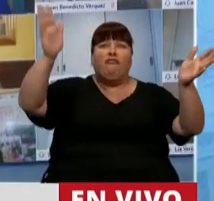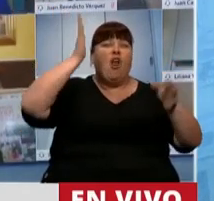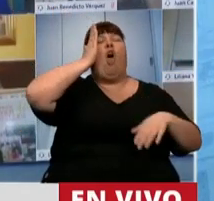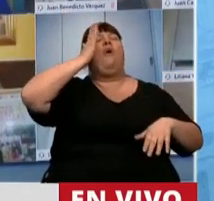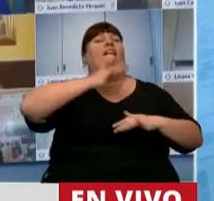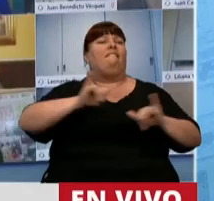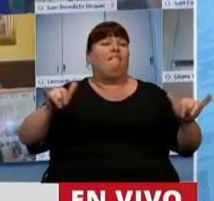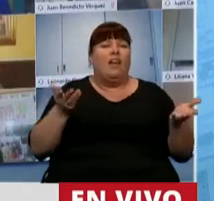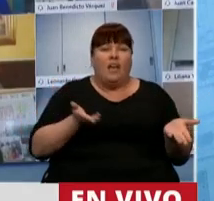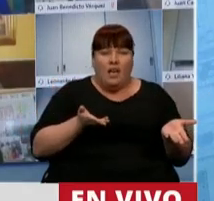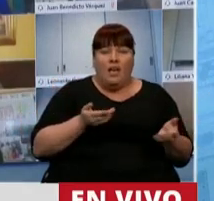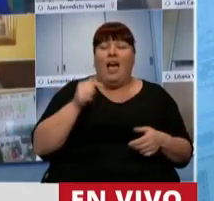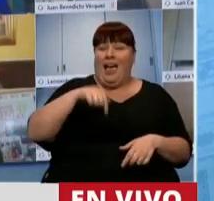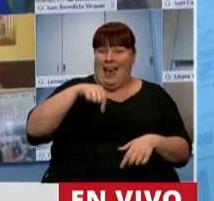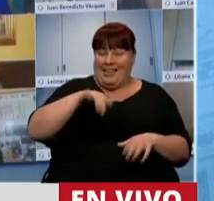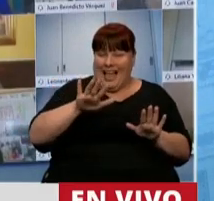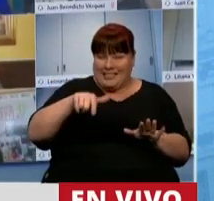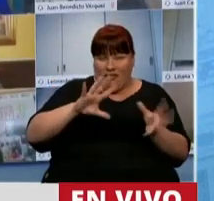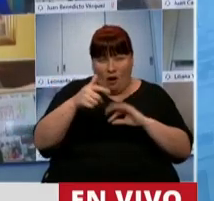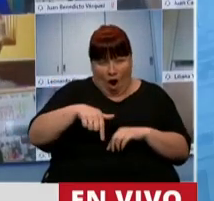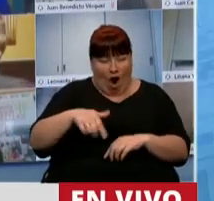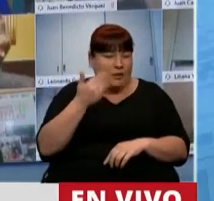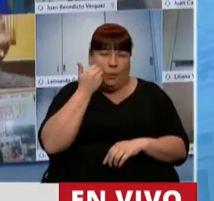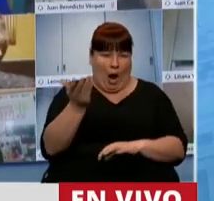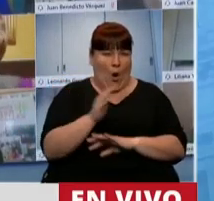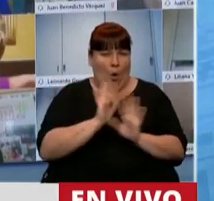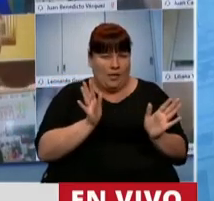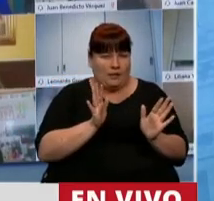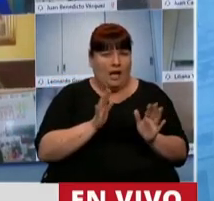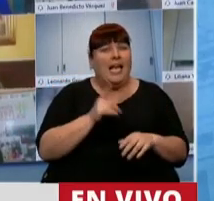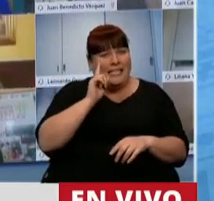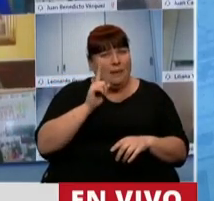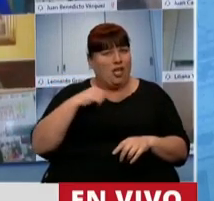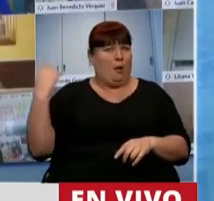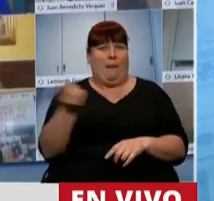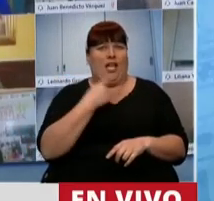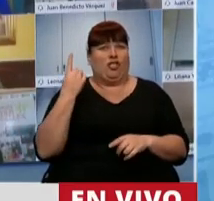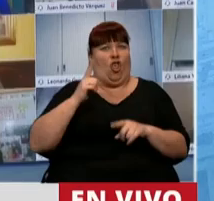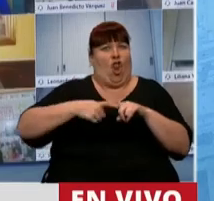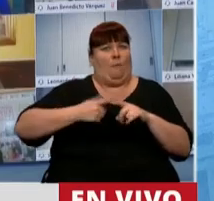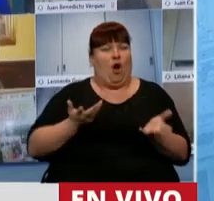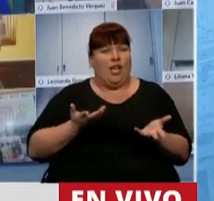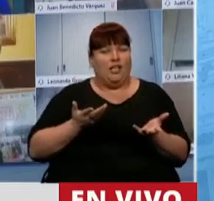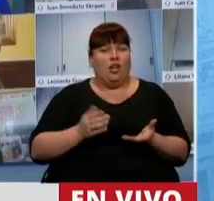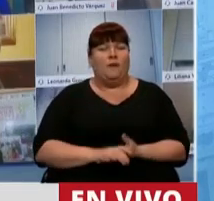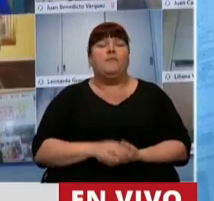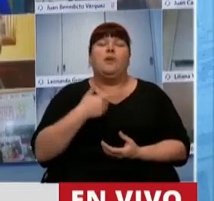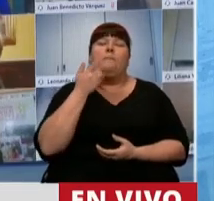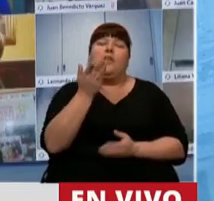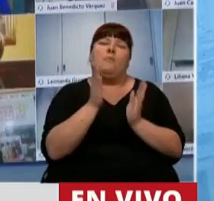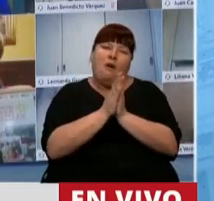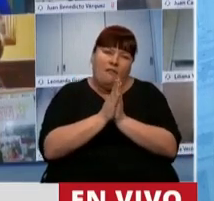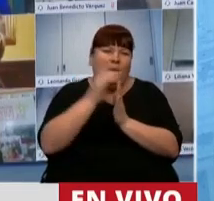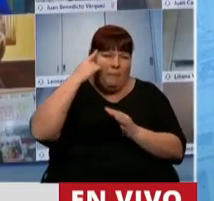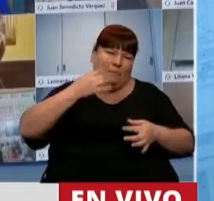Entonces, esto que están haciendo hoy, que es vergonzoso, pone en riesgo a toda la clase política. Entonces, les pido un poco